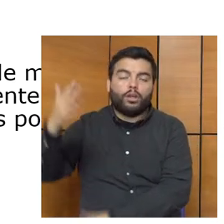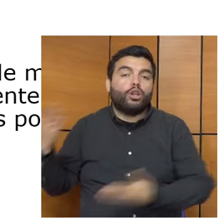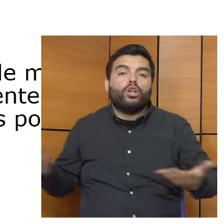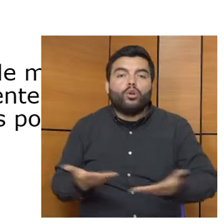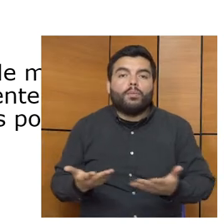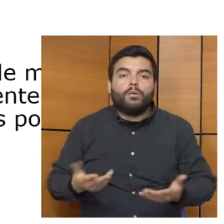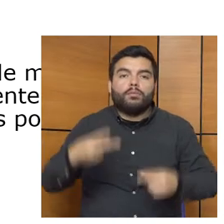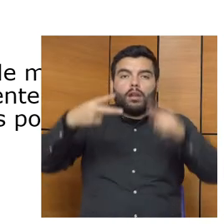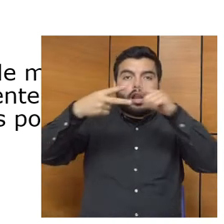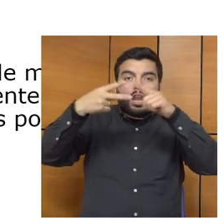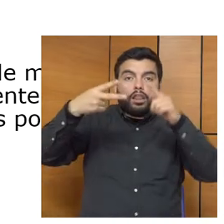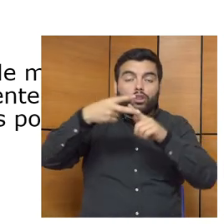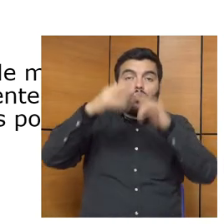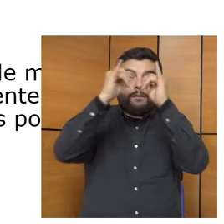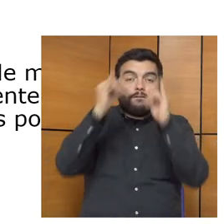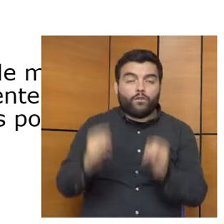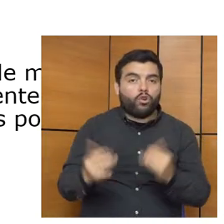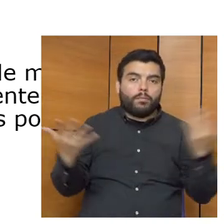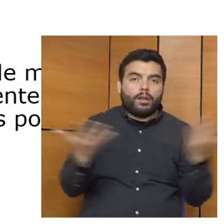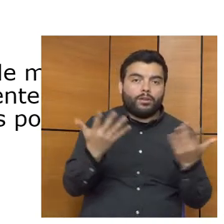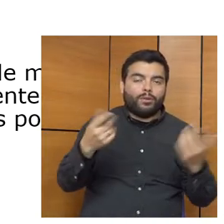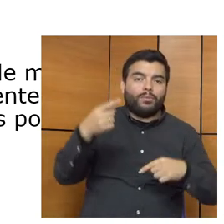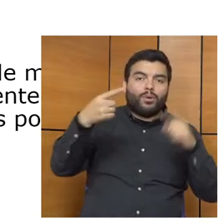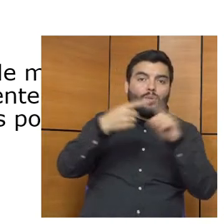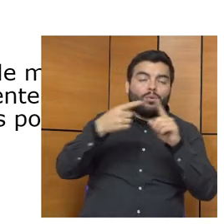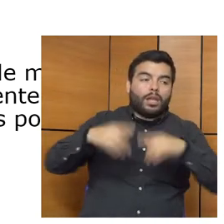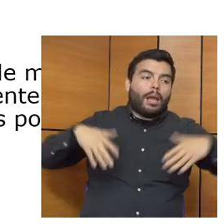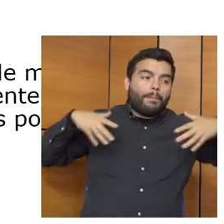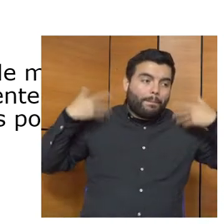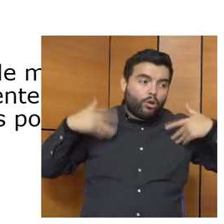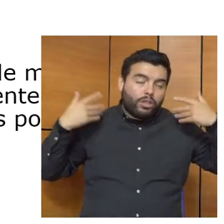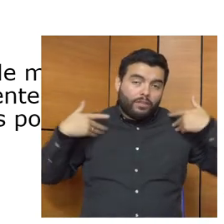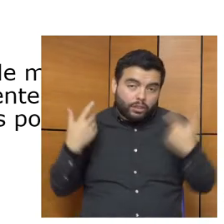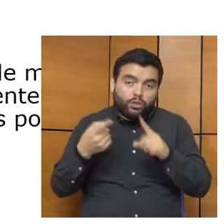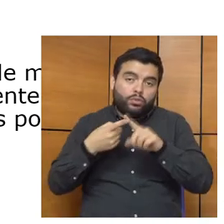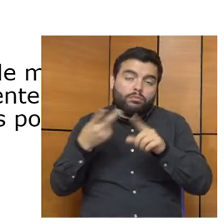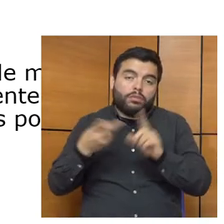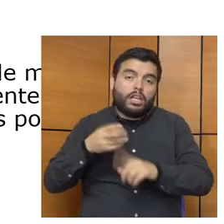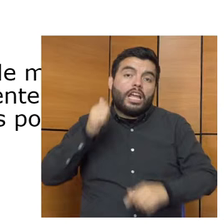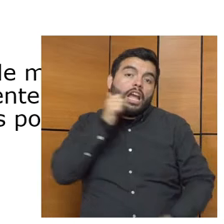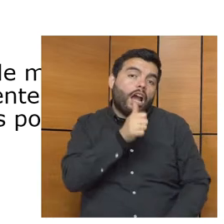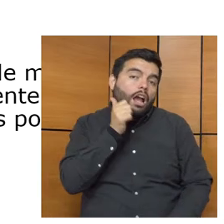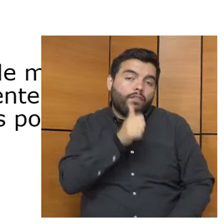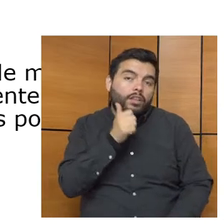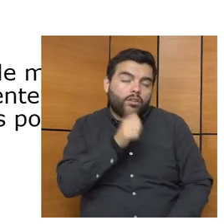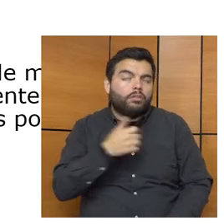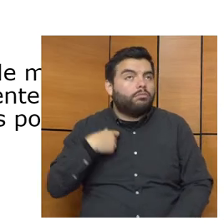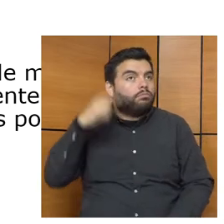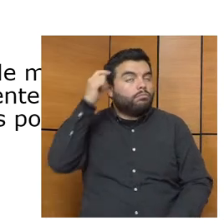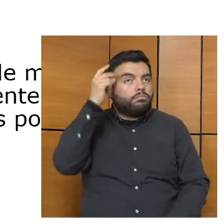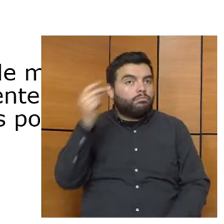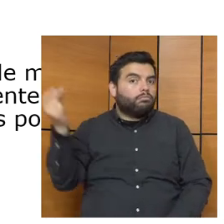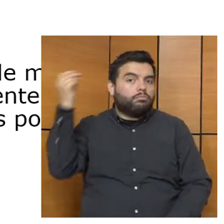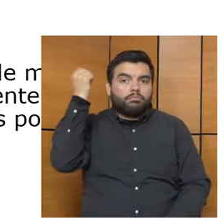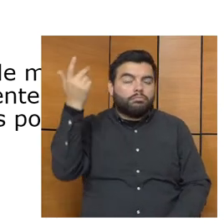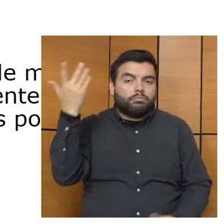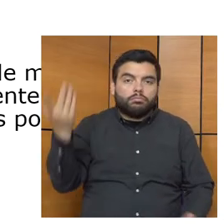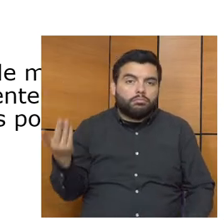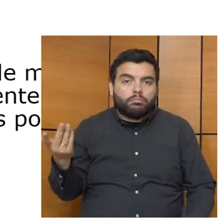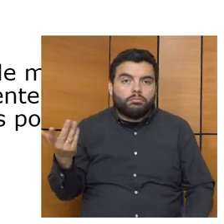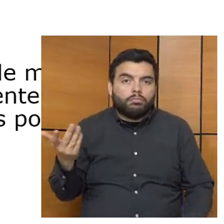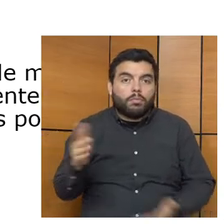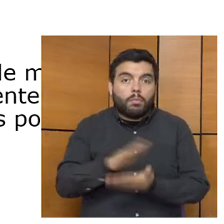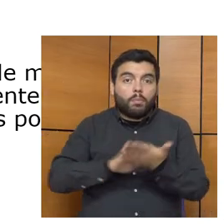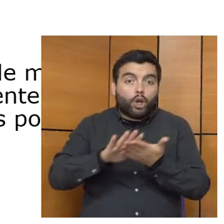Bueno, las dos variables más importantes para ese grupo eran la motivación hedónica y el hábito. Entonces nos ocurre que, por ejemplo,